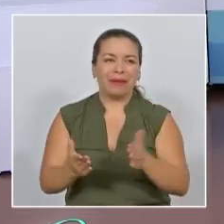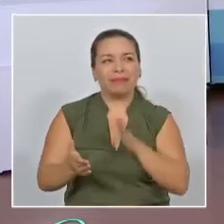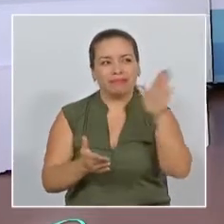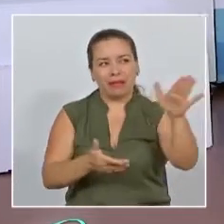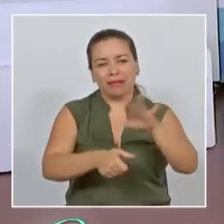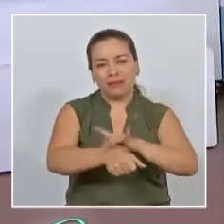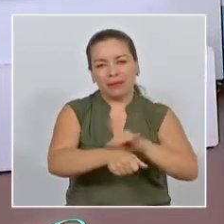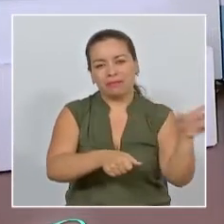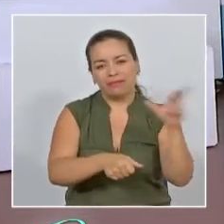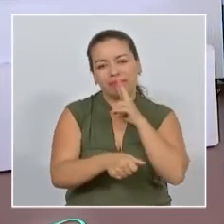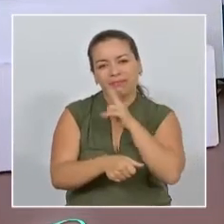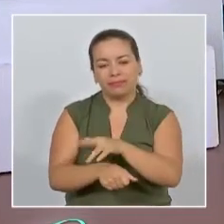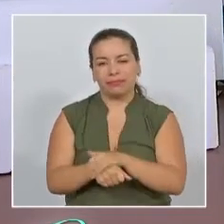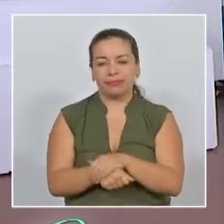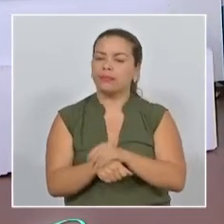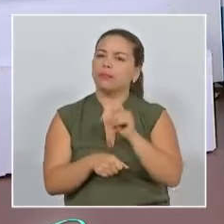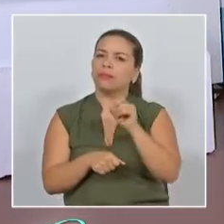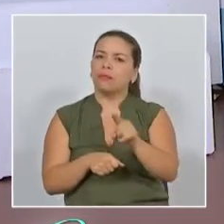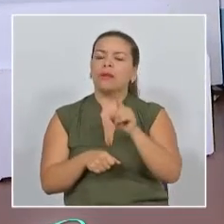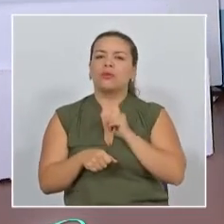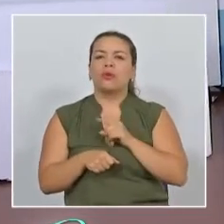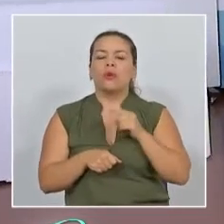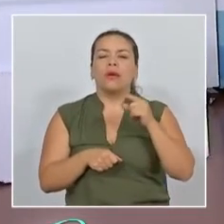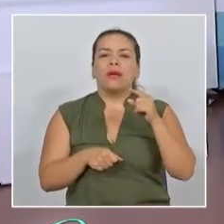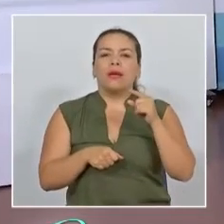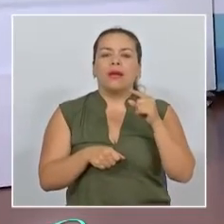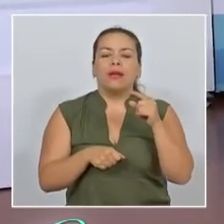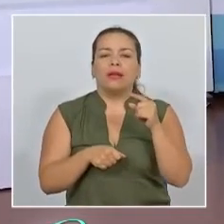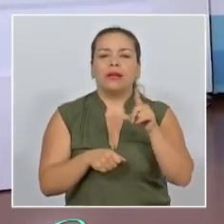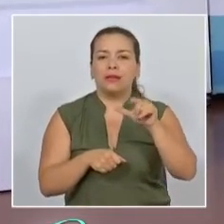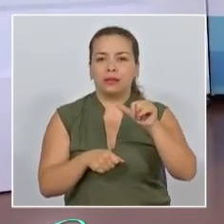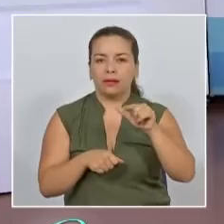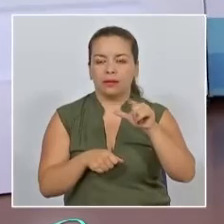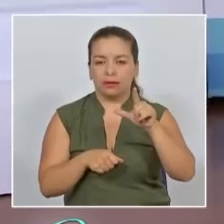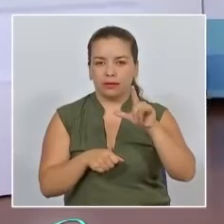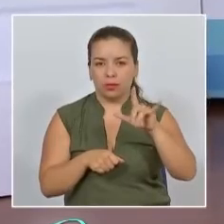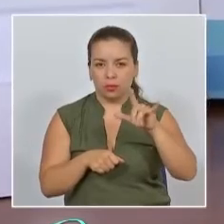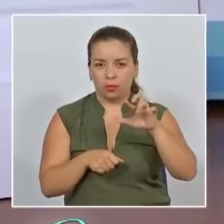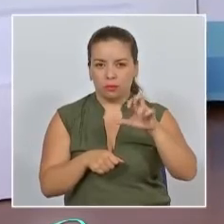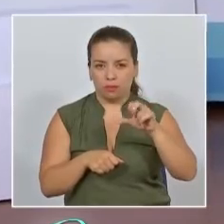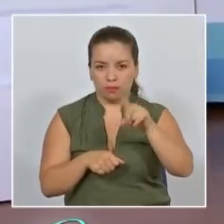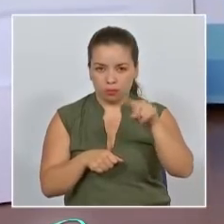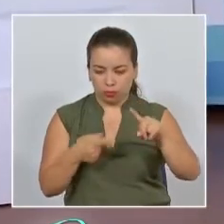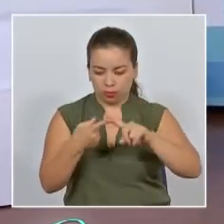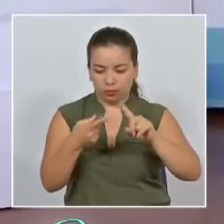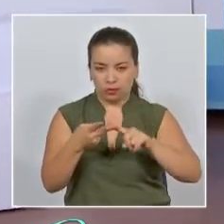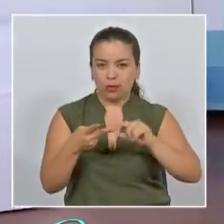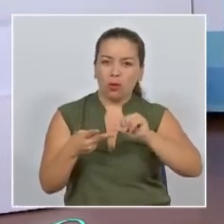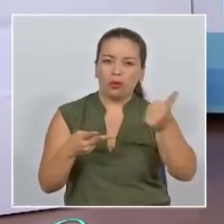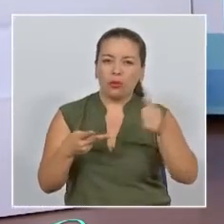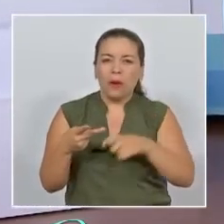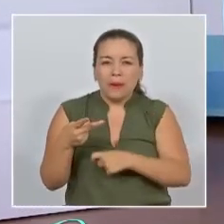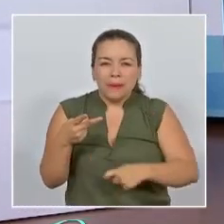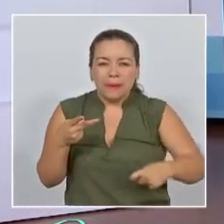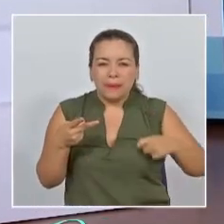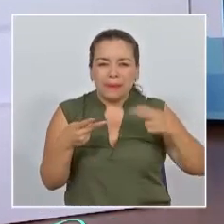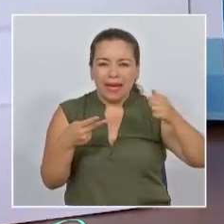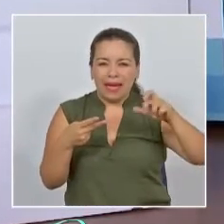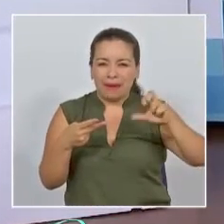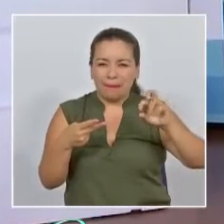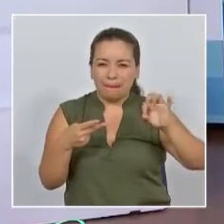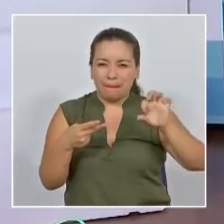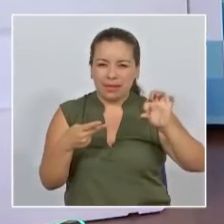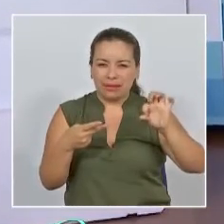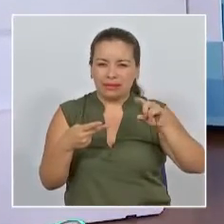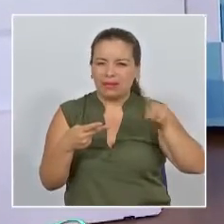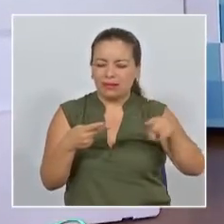entre el herpes zóster o culebrilla y el lupus? Aquí hay alguien que pregunta por el lupus y qué puede hacer. Exacto. Entonces,